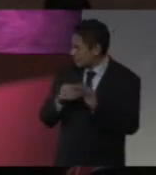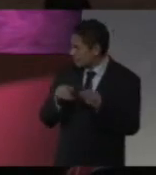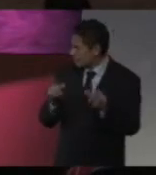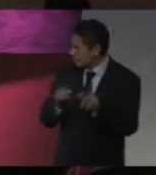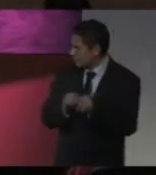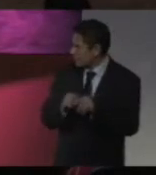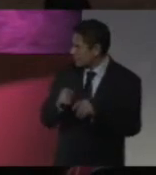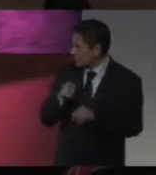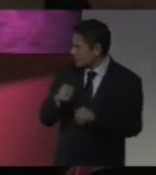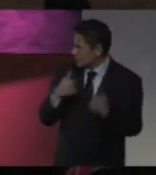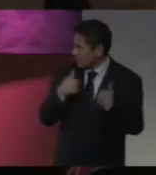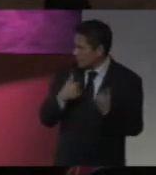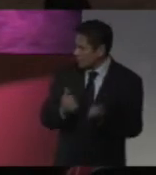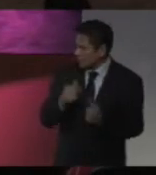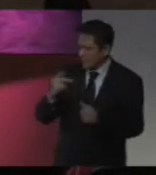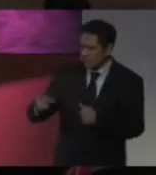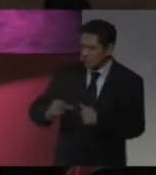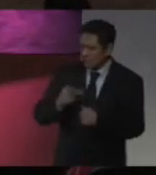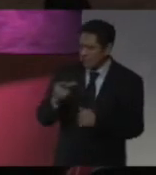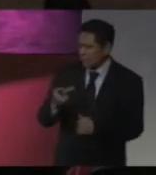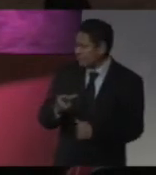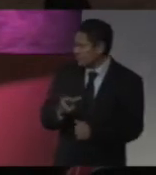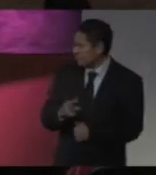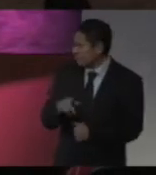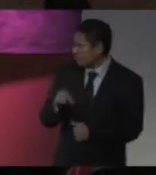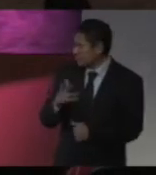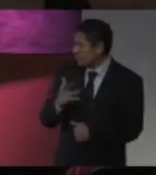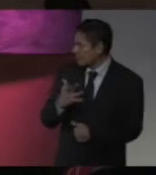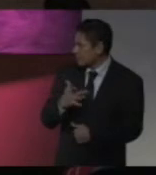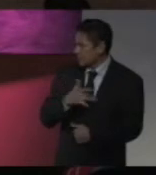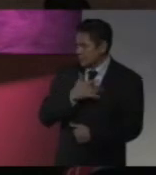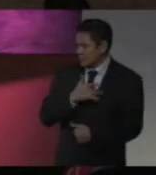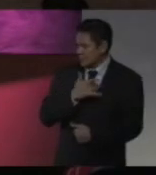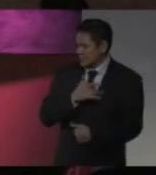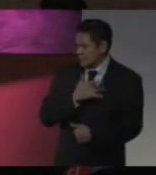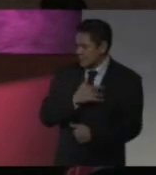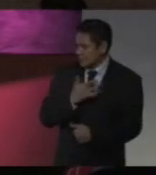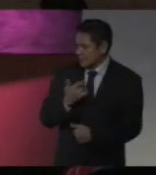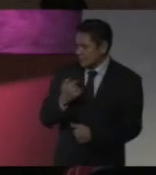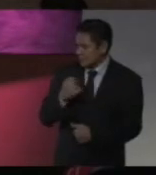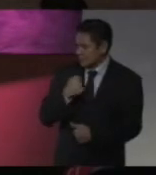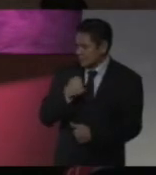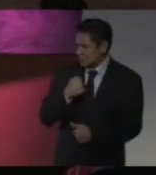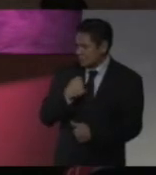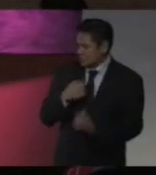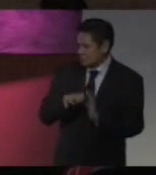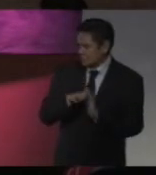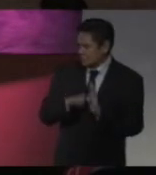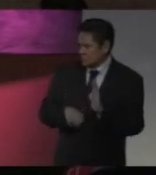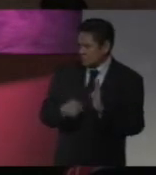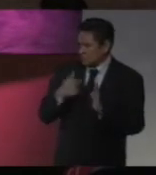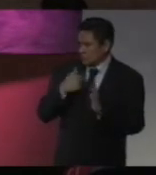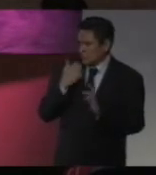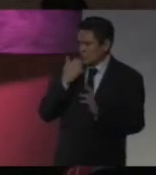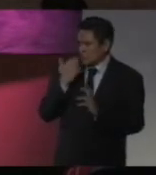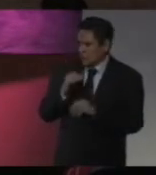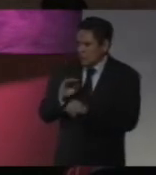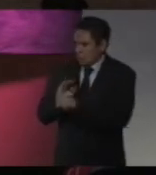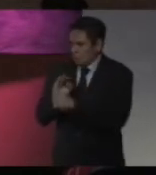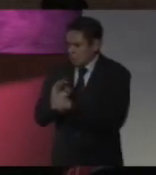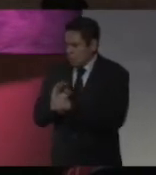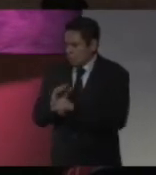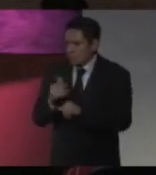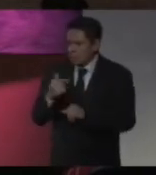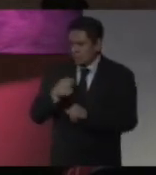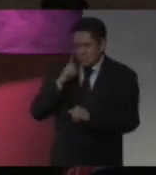no entendí tu pregunta, pero me sentí como aludida. De ninguna manera yo tengo una postura salvacionista, porque en estricto rigor yo